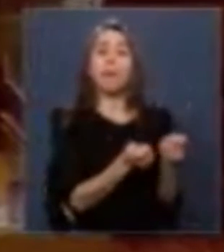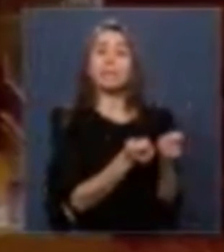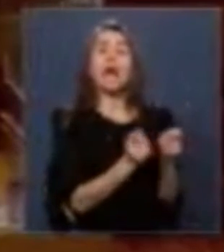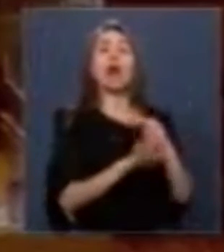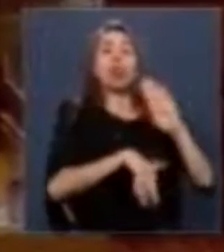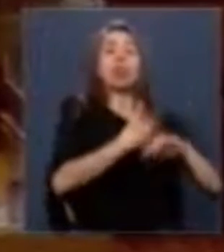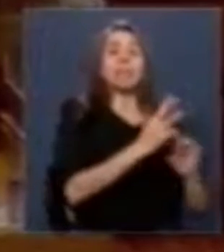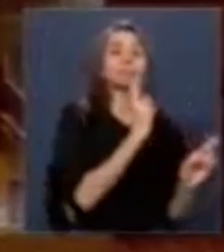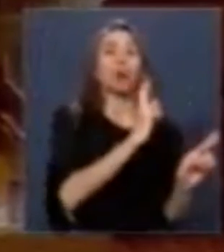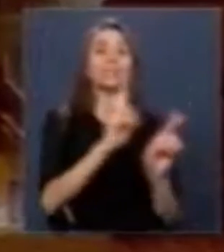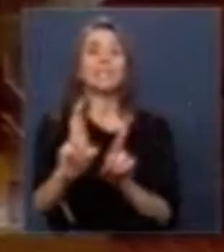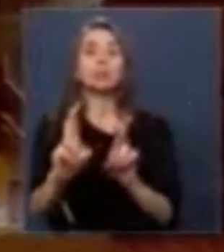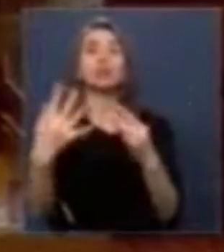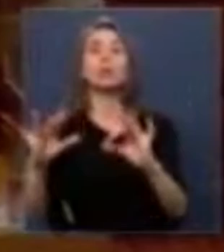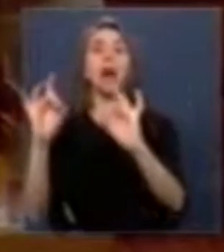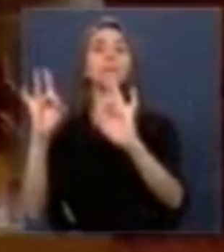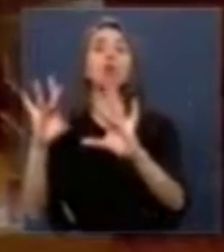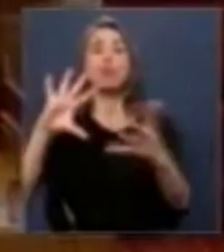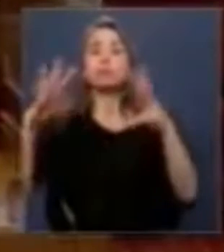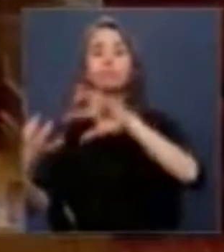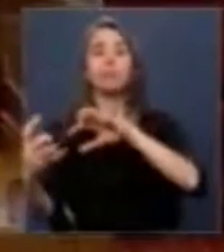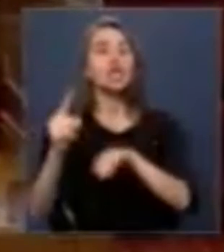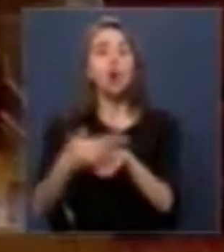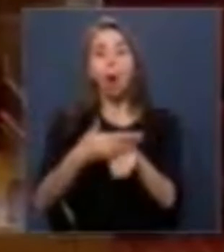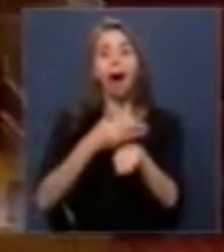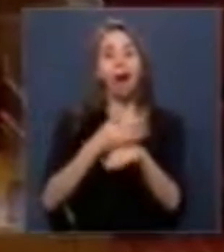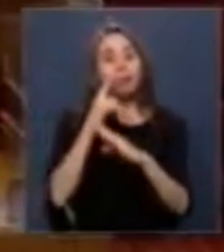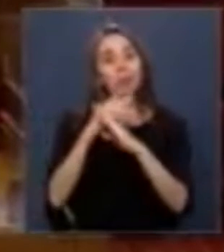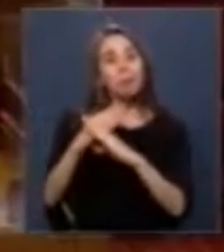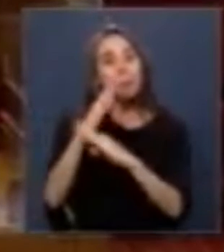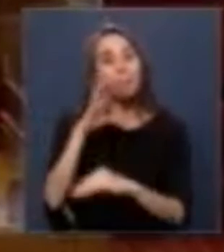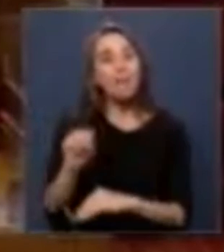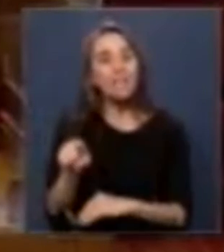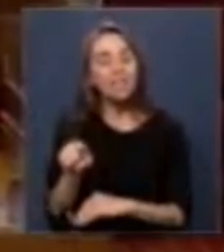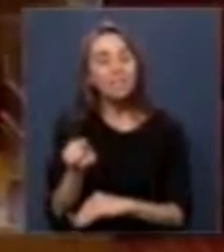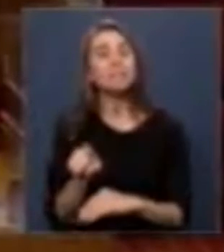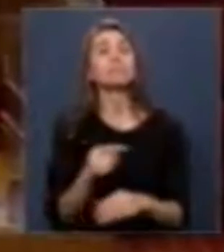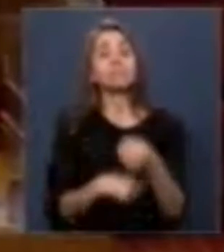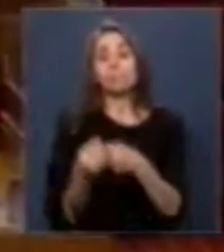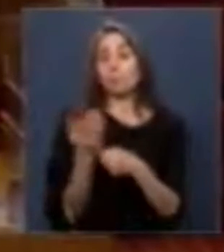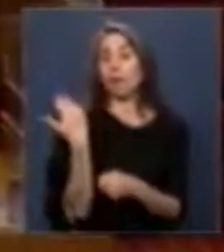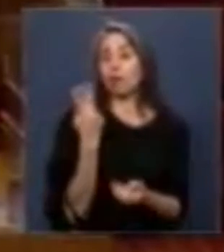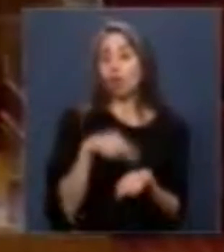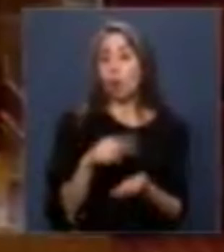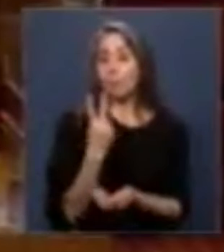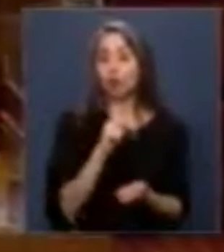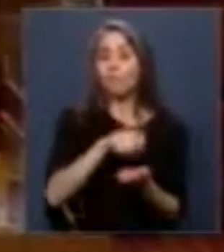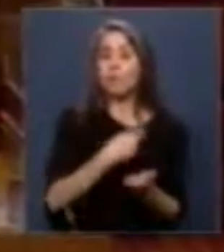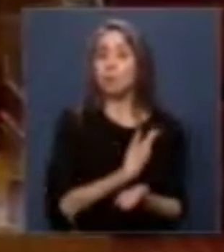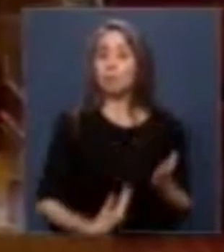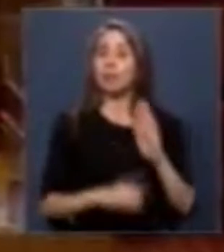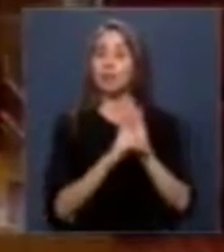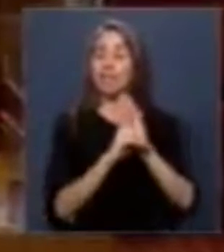y acciones reactivas en lugar de preventivas. Sabemos que recién en el año 2002 se firmó el Decreto